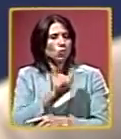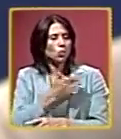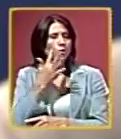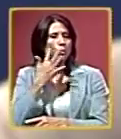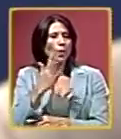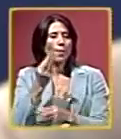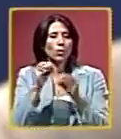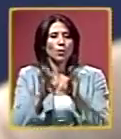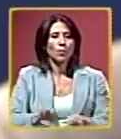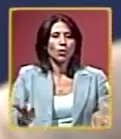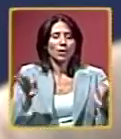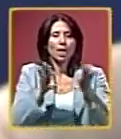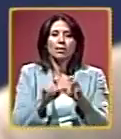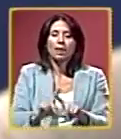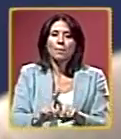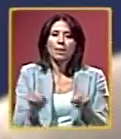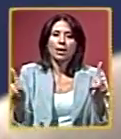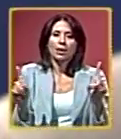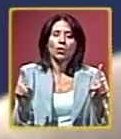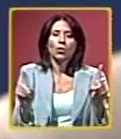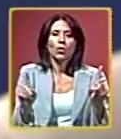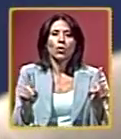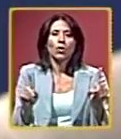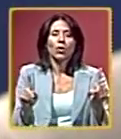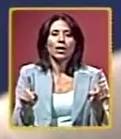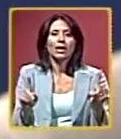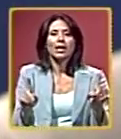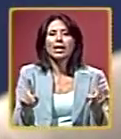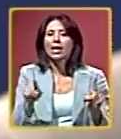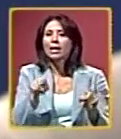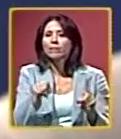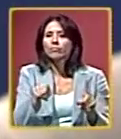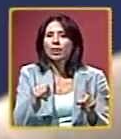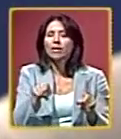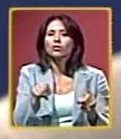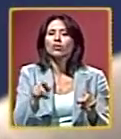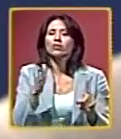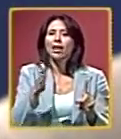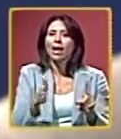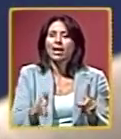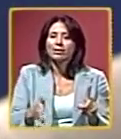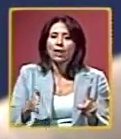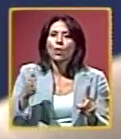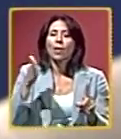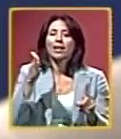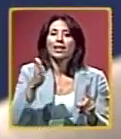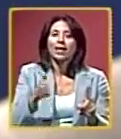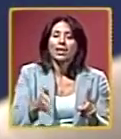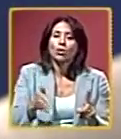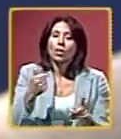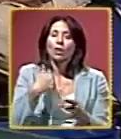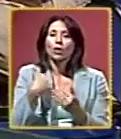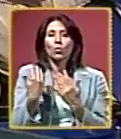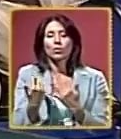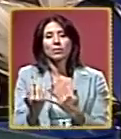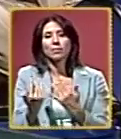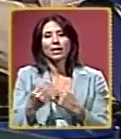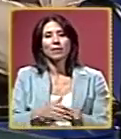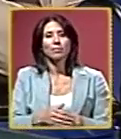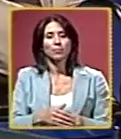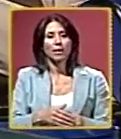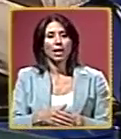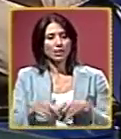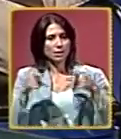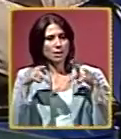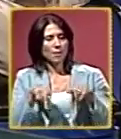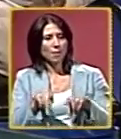importante, pero que, digamos, se ha movido más lento de lo que uno hubiera esperado al principio. Si me permite,